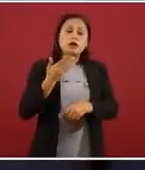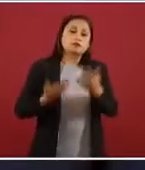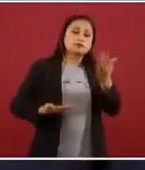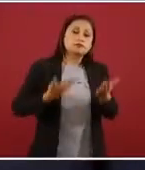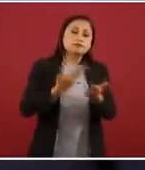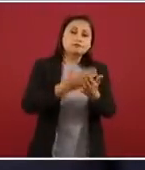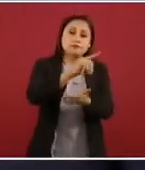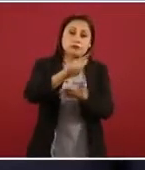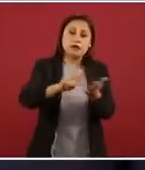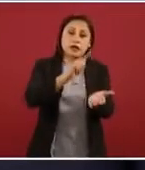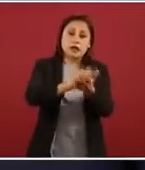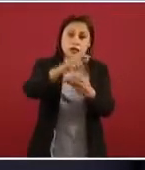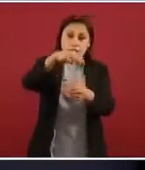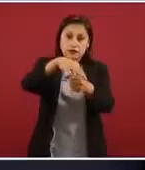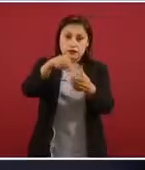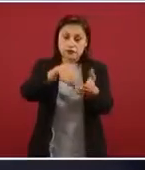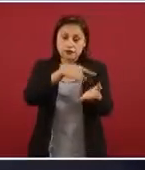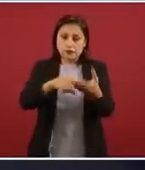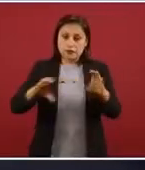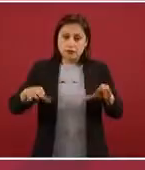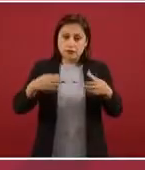características.